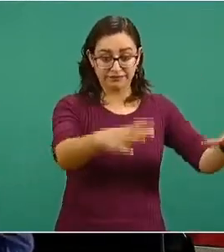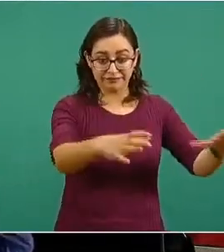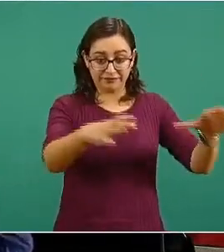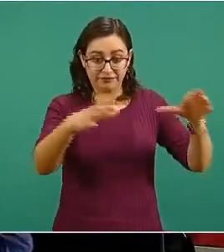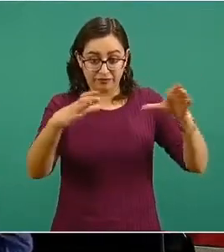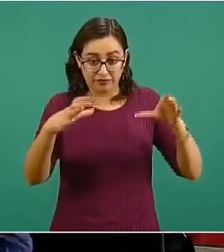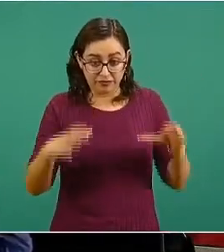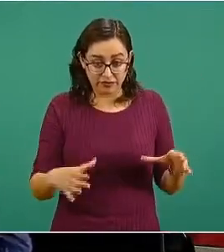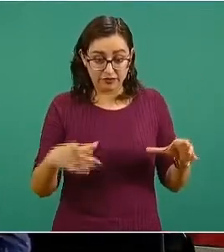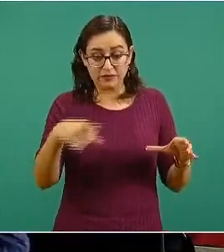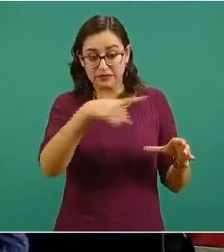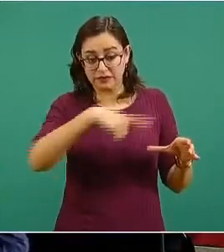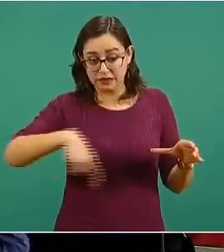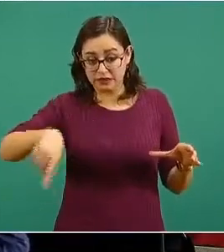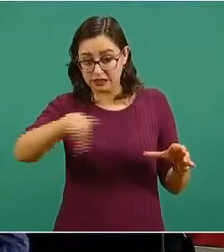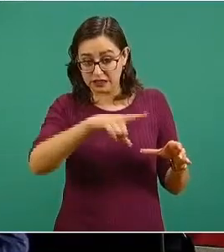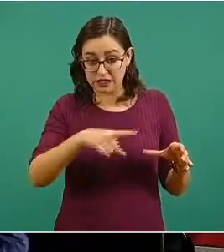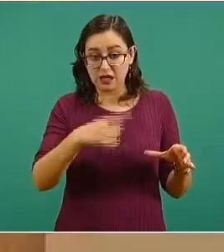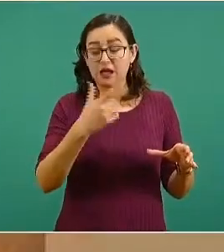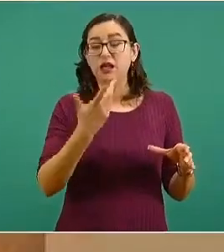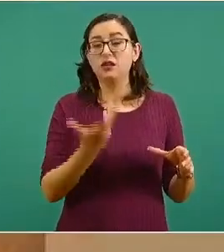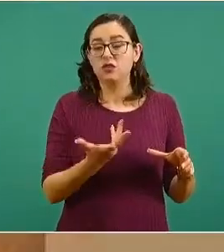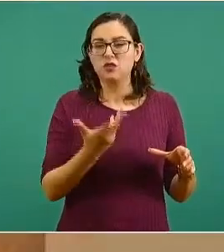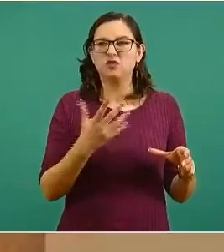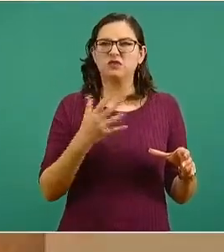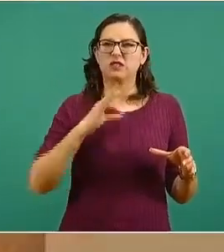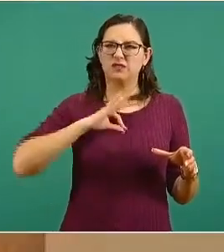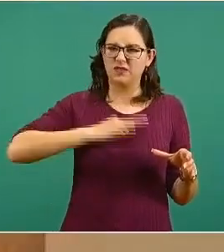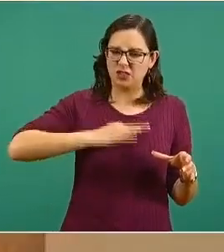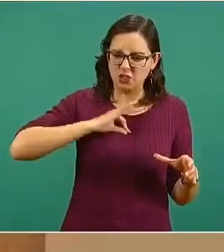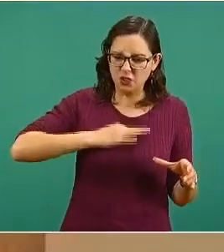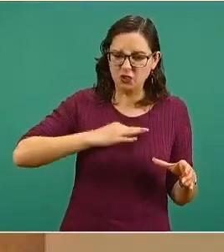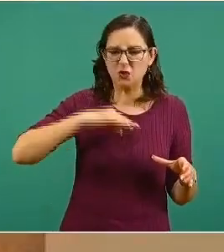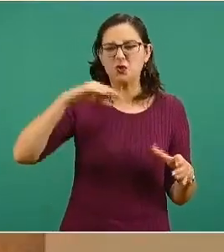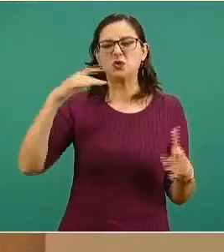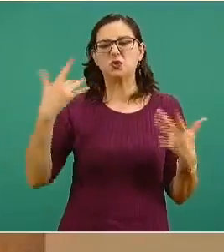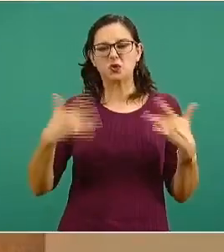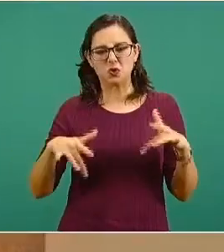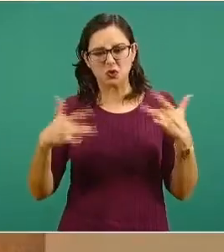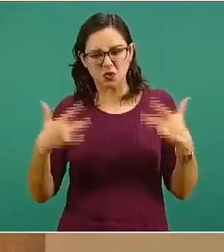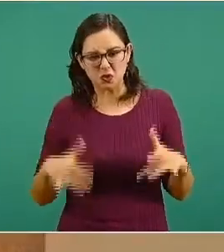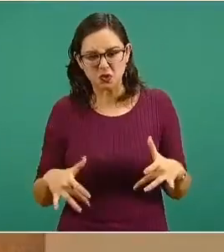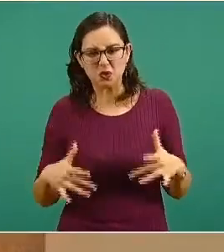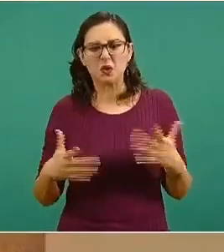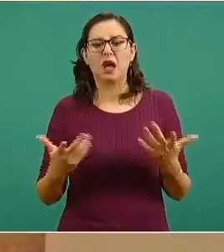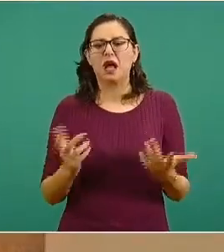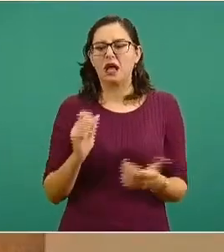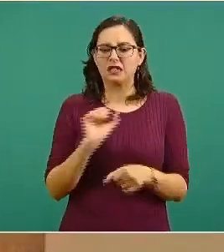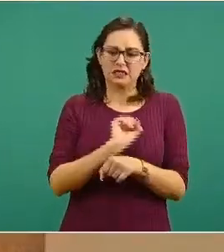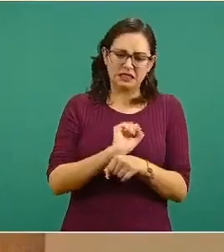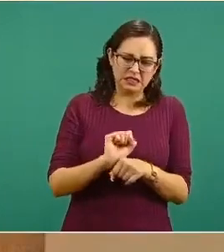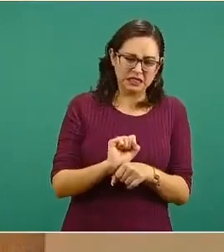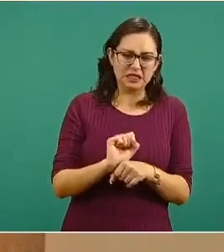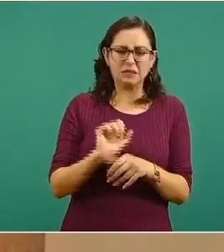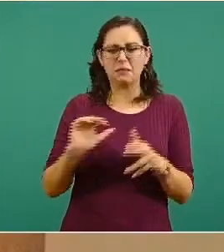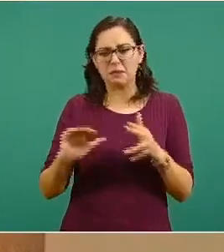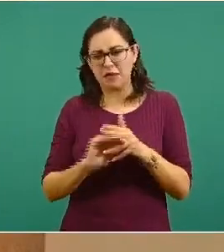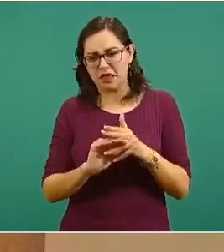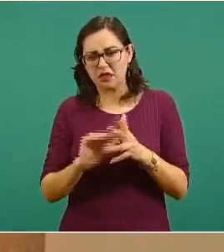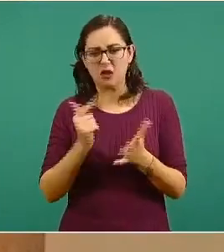que tienen sintomatología de infección respiratoria aguda, ya sea esta leve, moderada o grave,